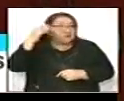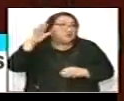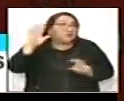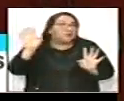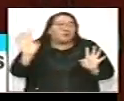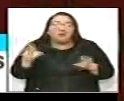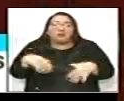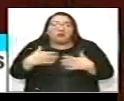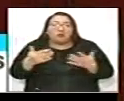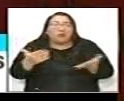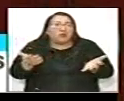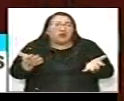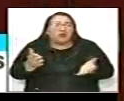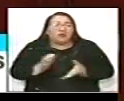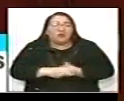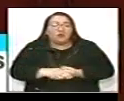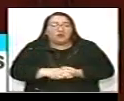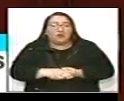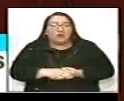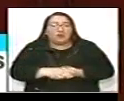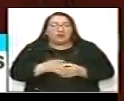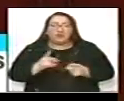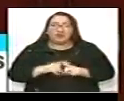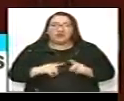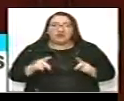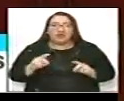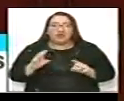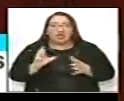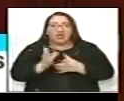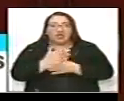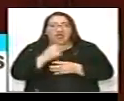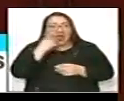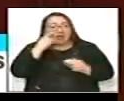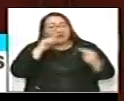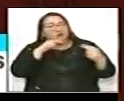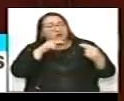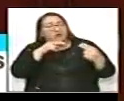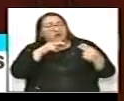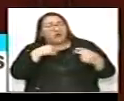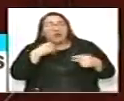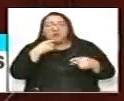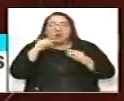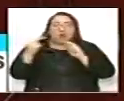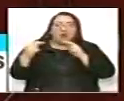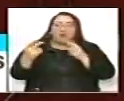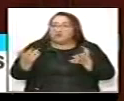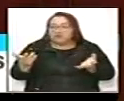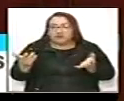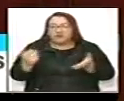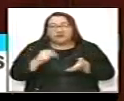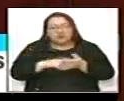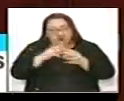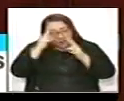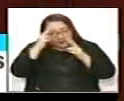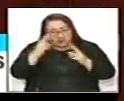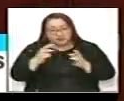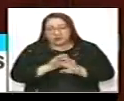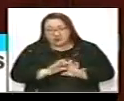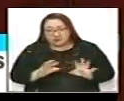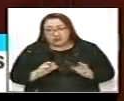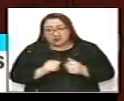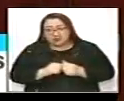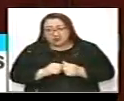pueda haber una manera distinta de mirarse entre varones y mujeres que no sea, ahí sí, el respeto, ¿no es cierto?,